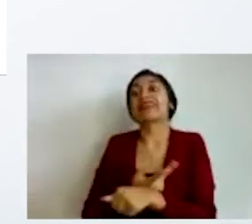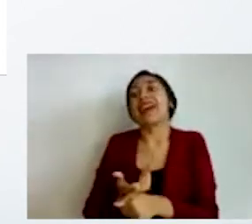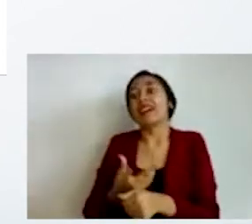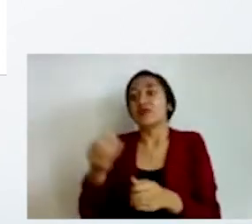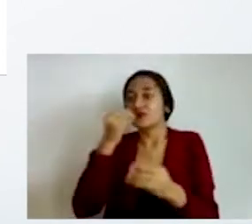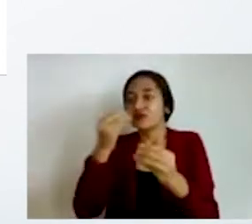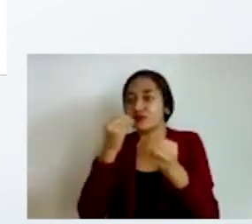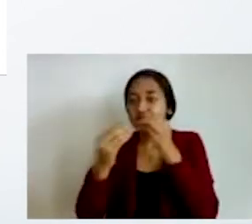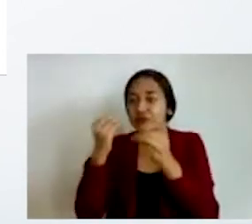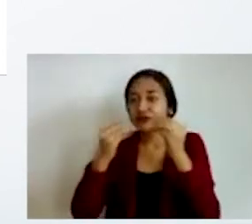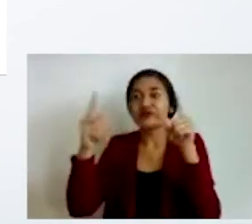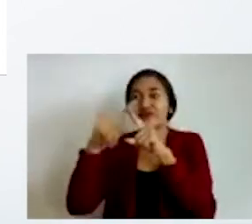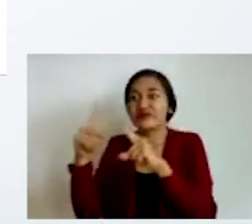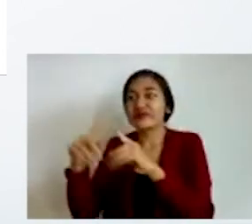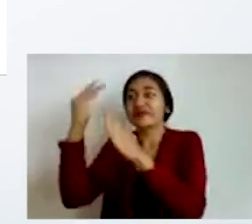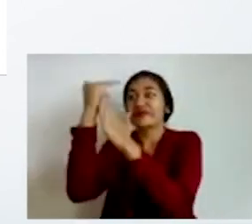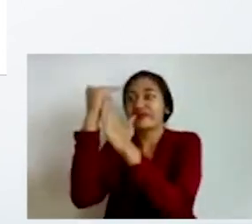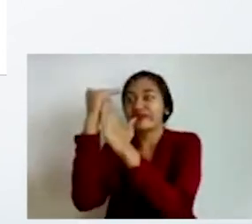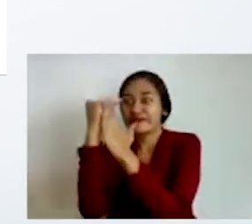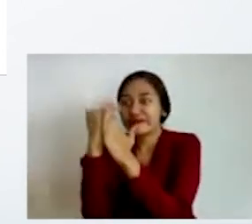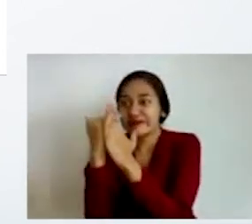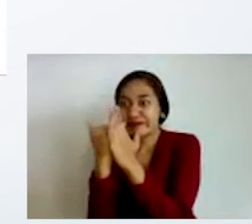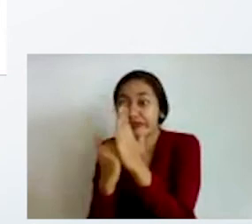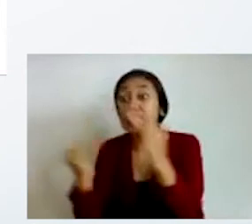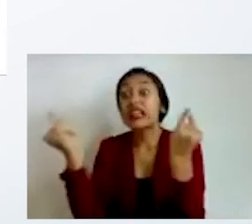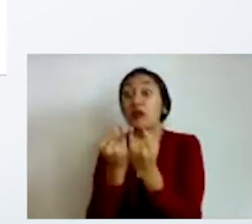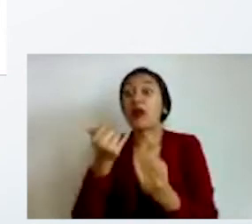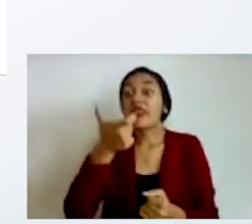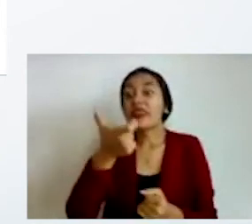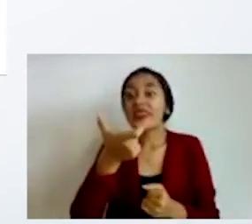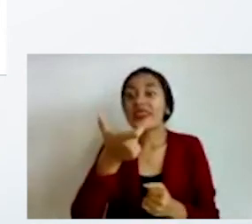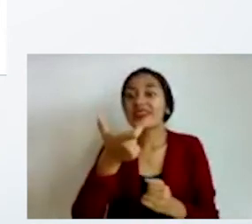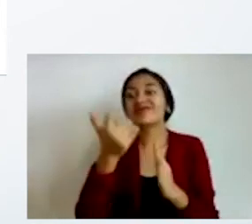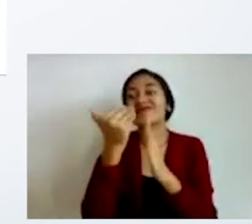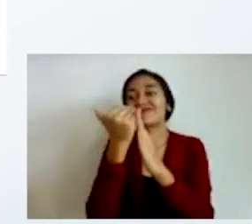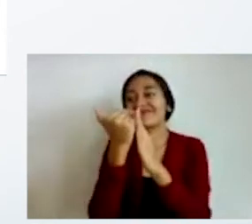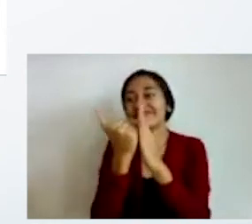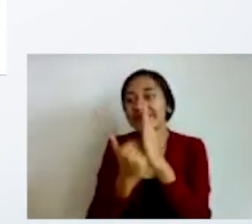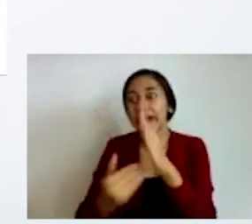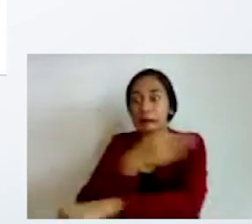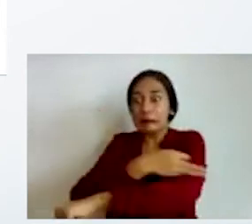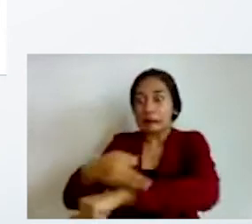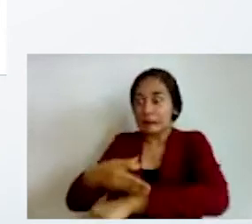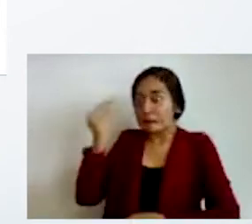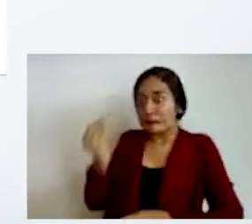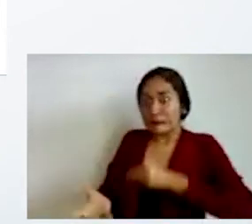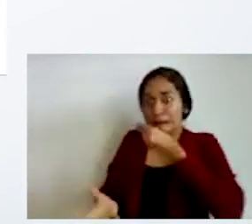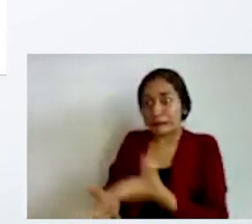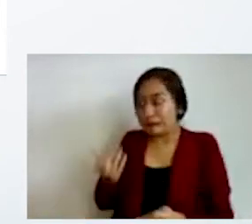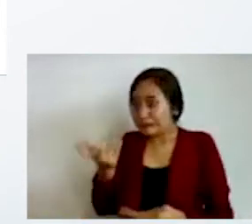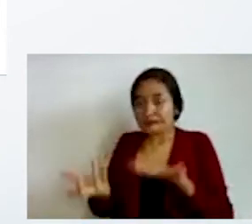de dinero a nivel de las familias, y que les dificulta la adquisición de lo